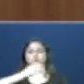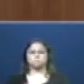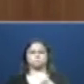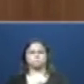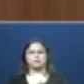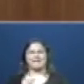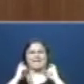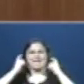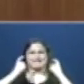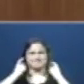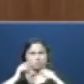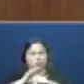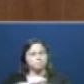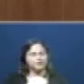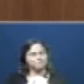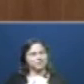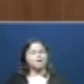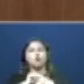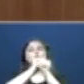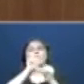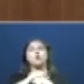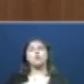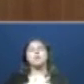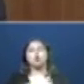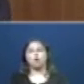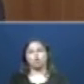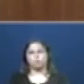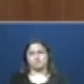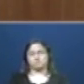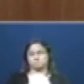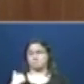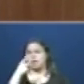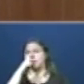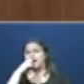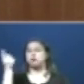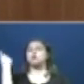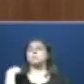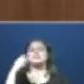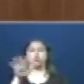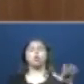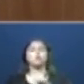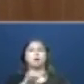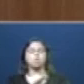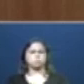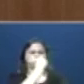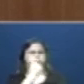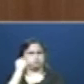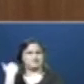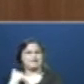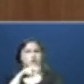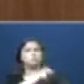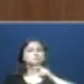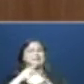construcción de nuestro particular modelo de gobierno abierto el marzo de 2012 pusimos Los cimientos del mismo basados en la búsqueda de una